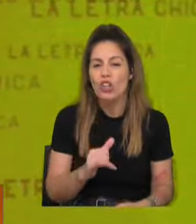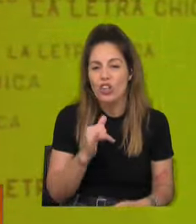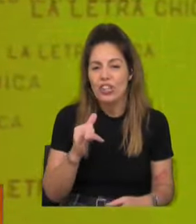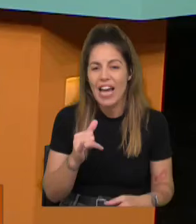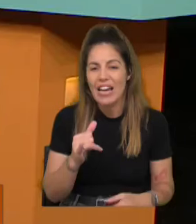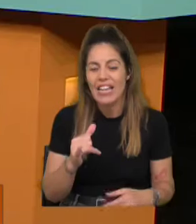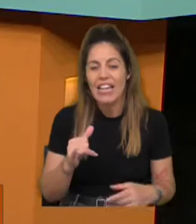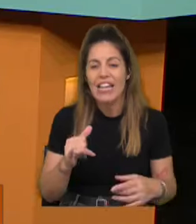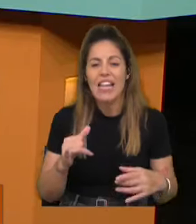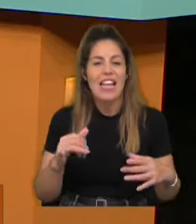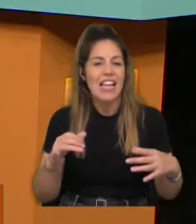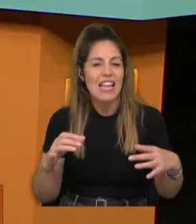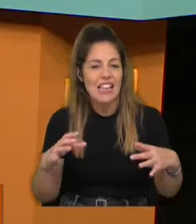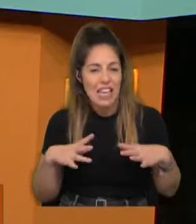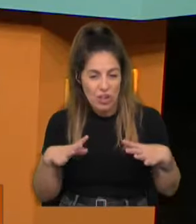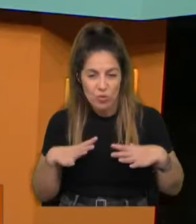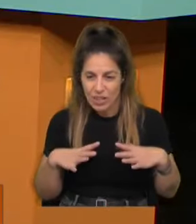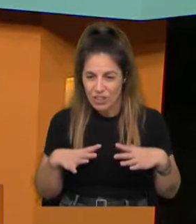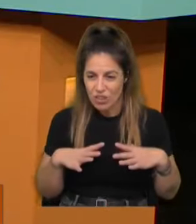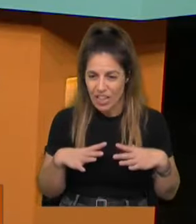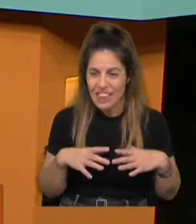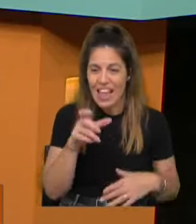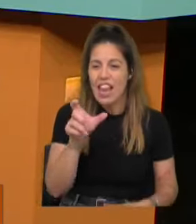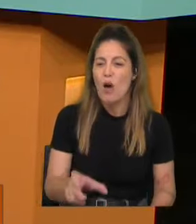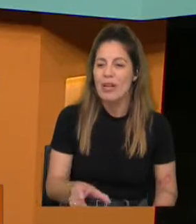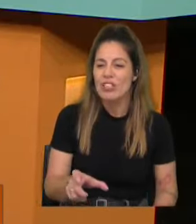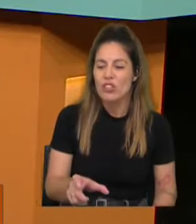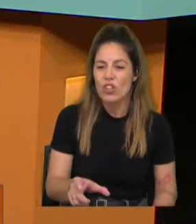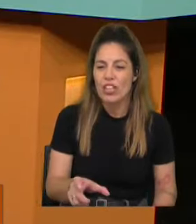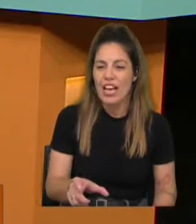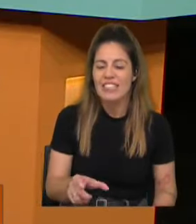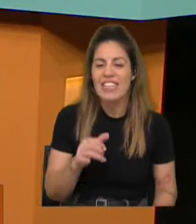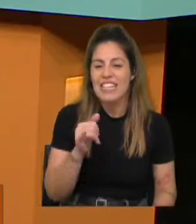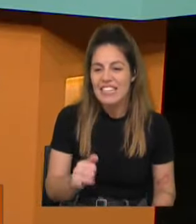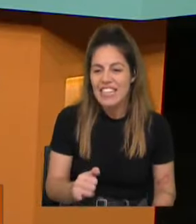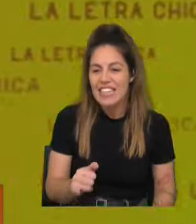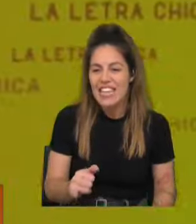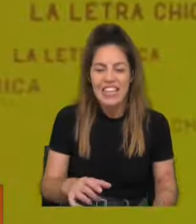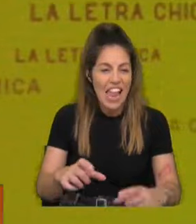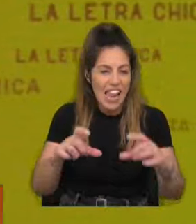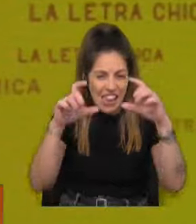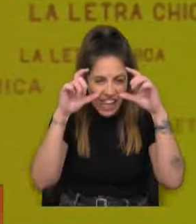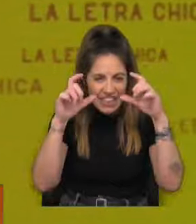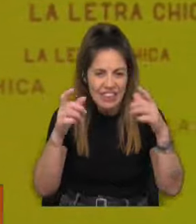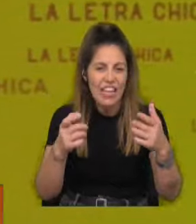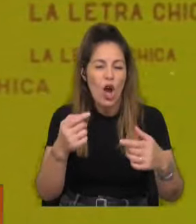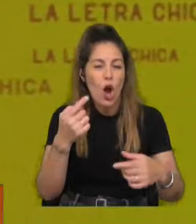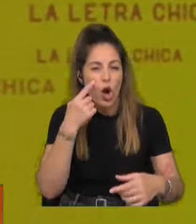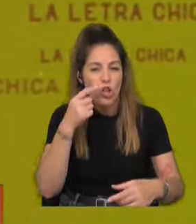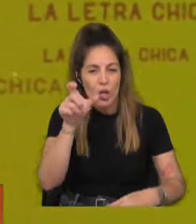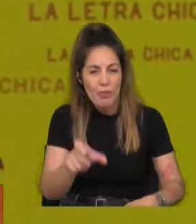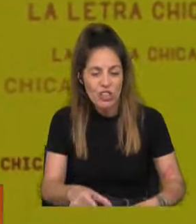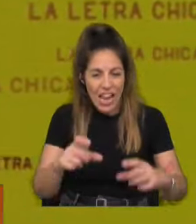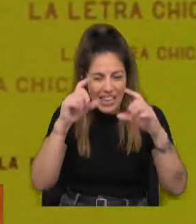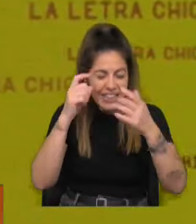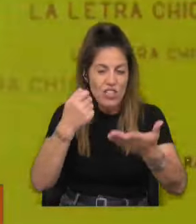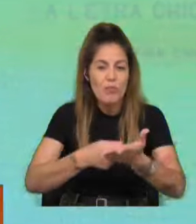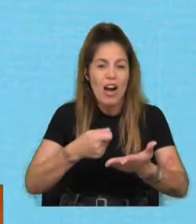gente implicado en la soberanía comentaba también recién el compañero las personas que poseen lentes o que conocen personas que tienen lentes subsidiados por el